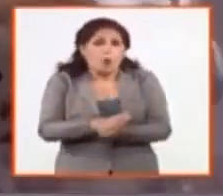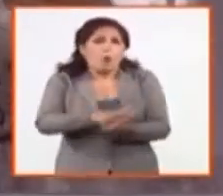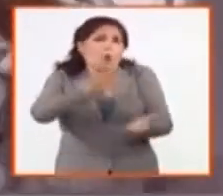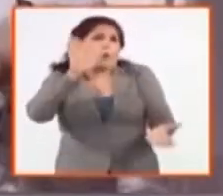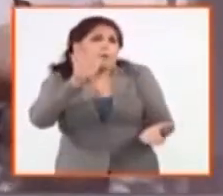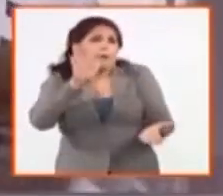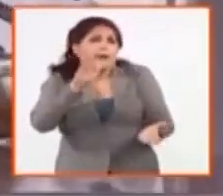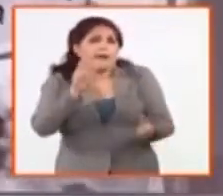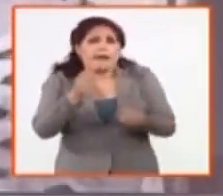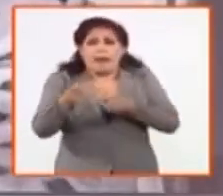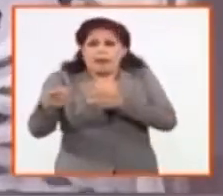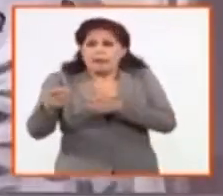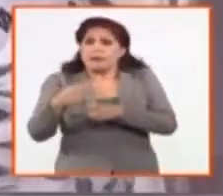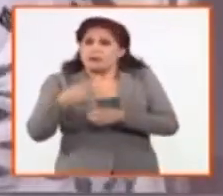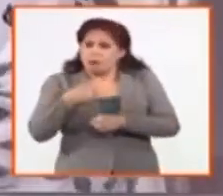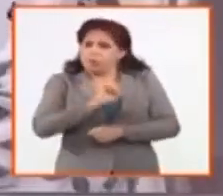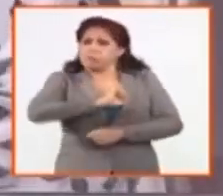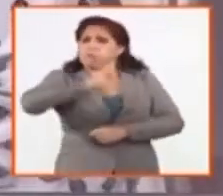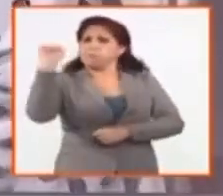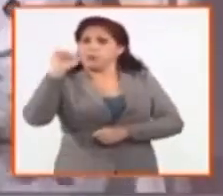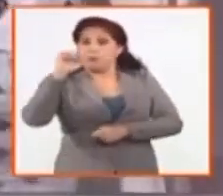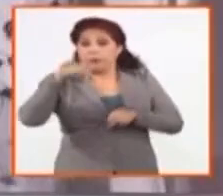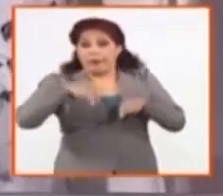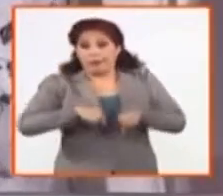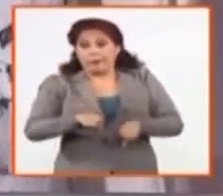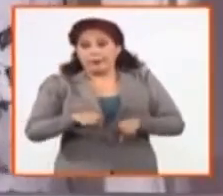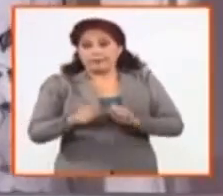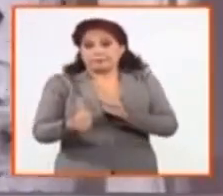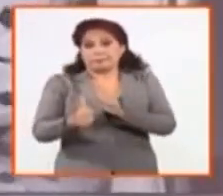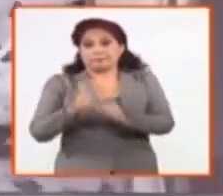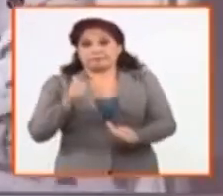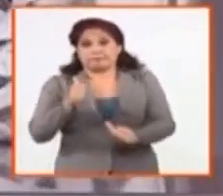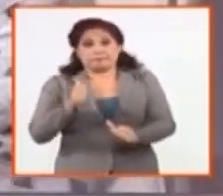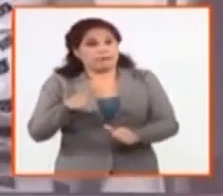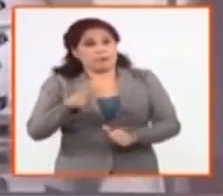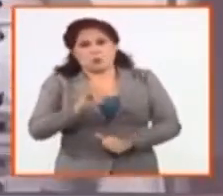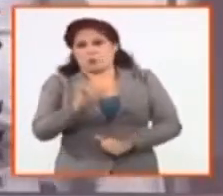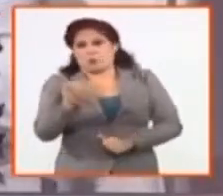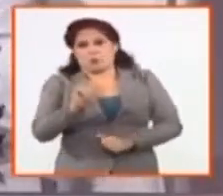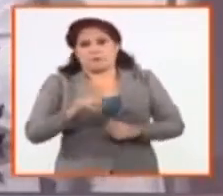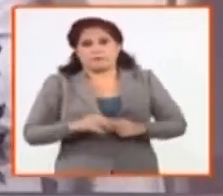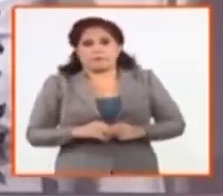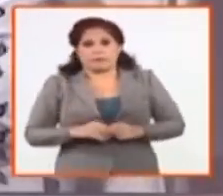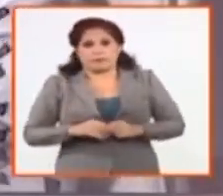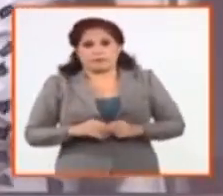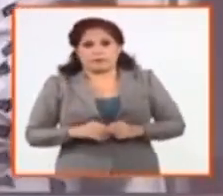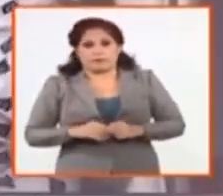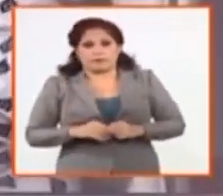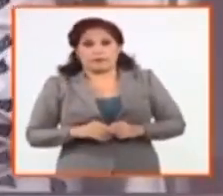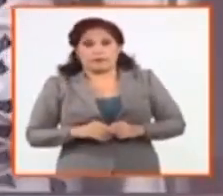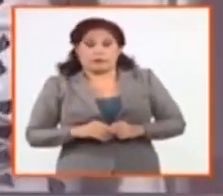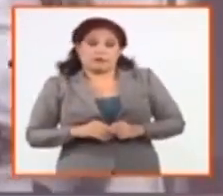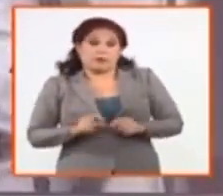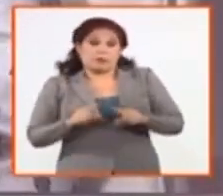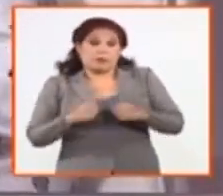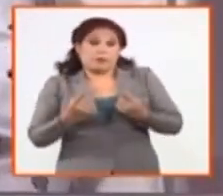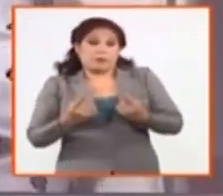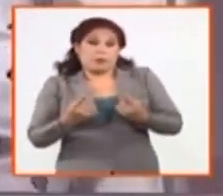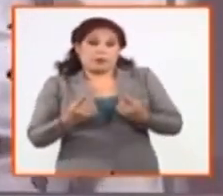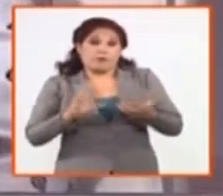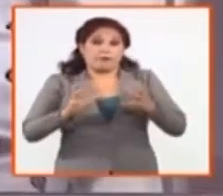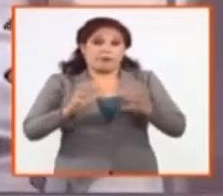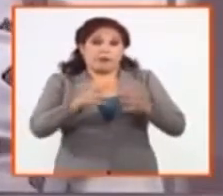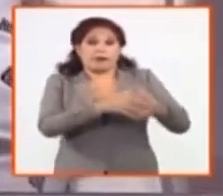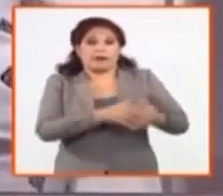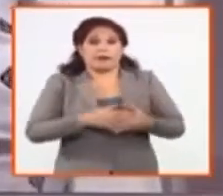a concluir la guerra y me voy victorioso, pues resulta que esto pudiera decir que ha sido un golpe terrible para lo que puede ser el papel de Estados Unidos,